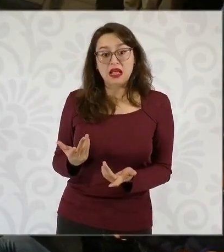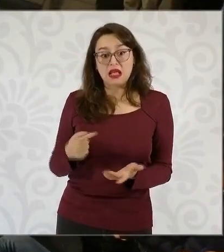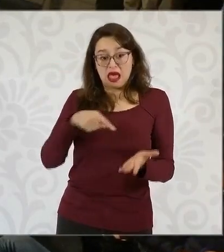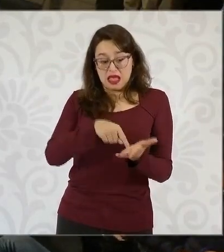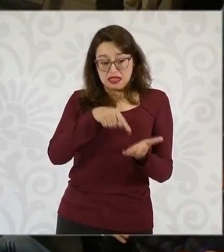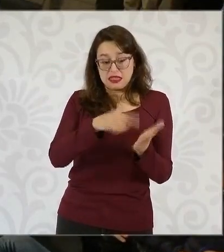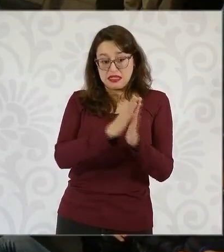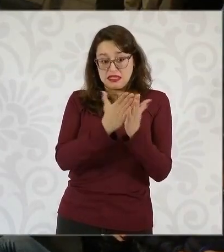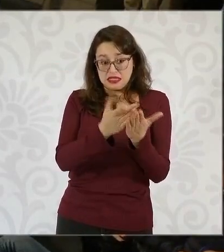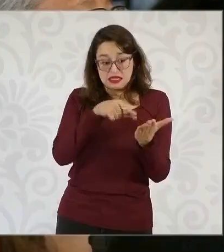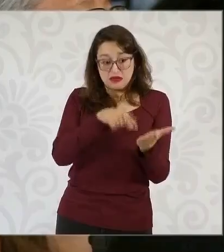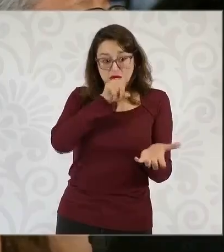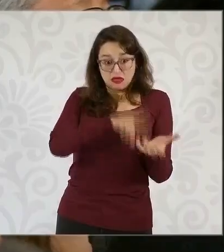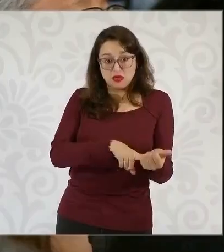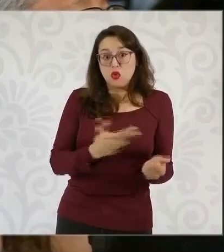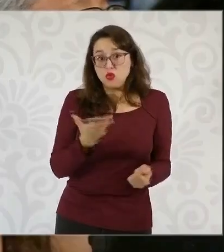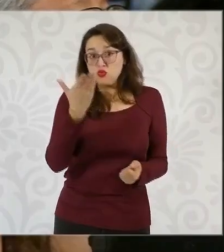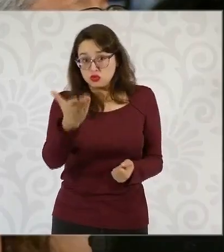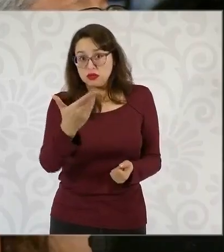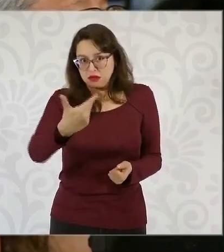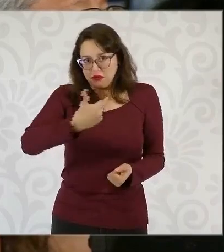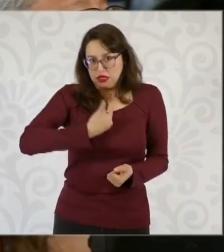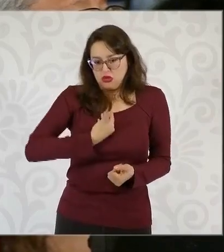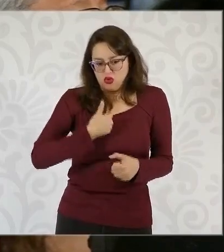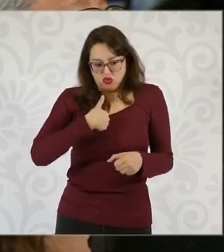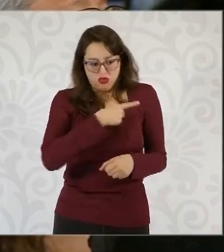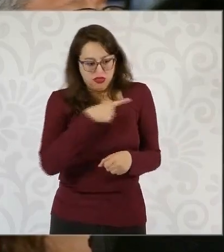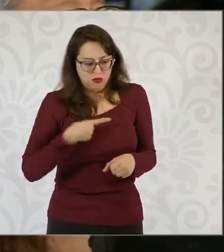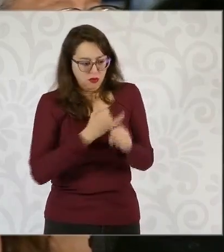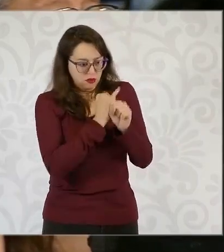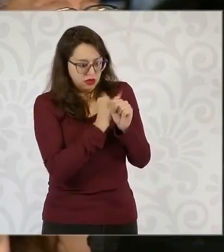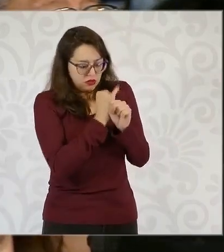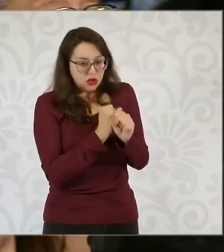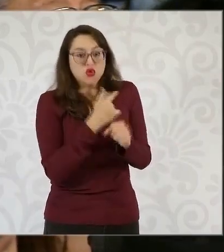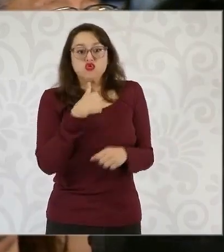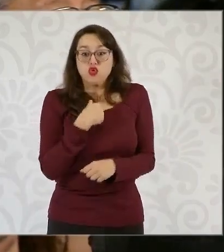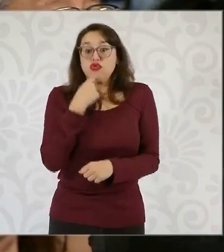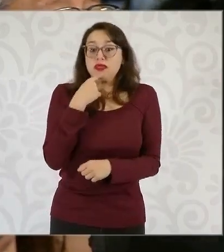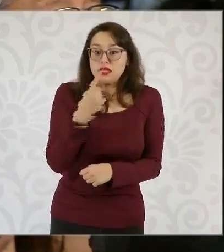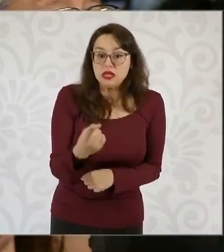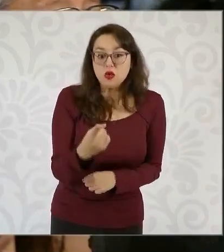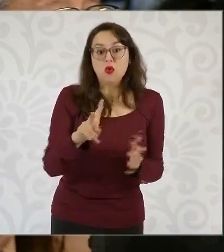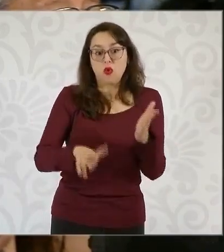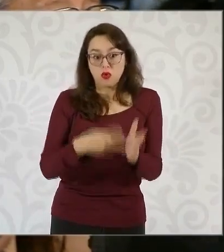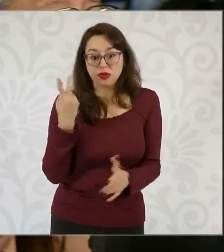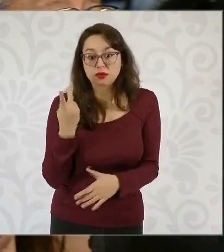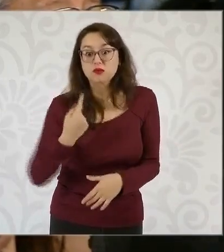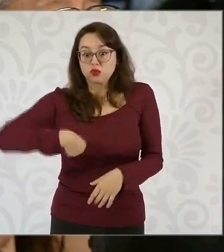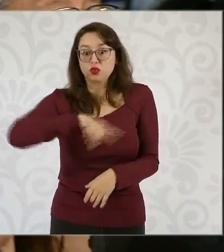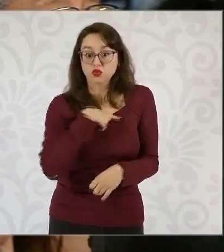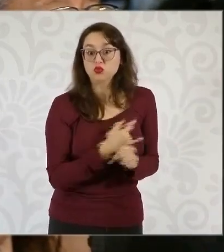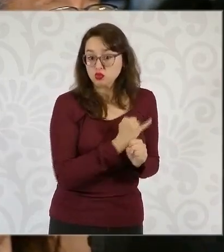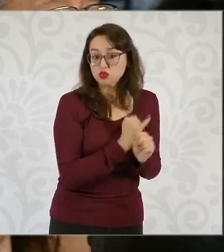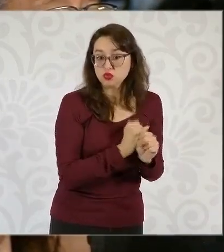y por ayer haber pedido, solicitado que hubiera una investigación, es que yo lo comento, vaya, basado precisamente en las